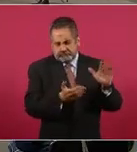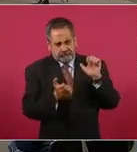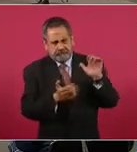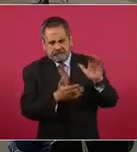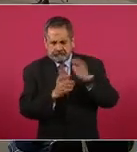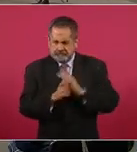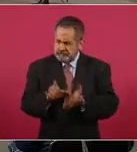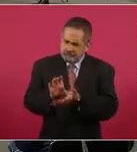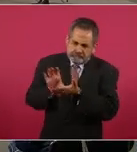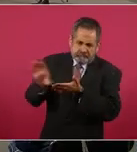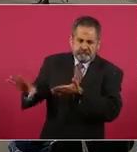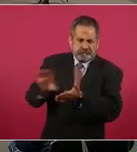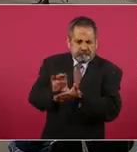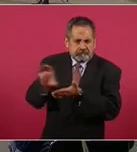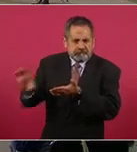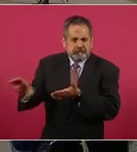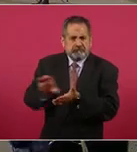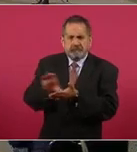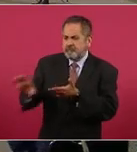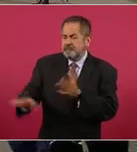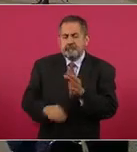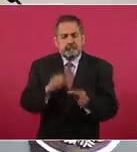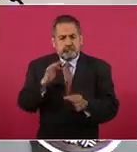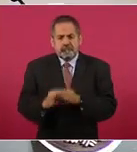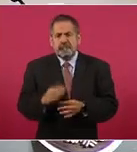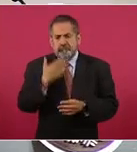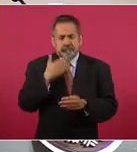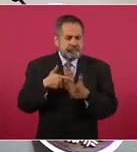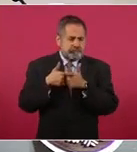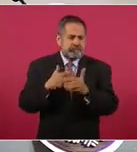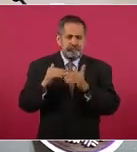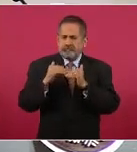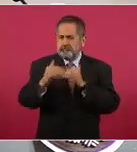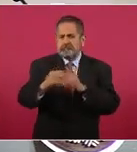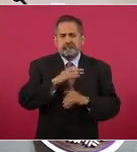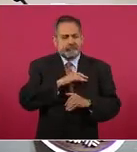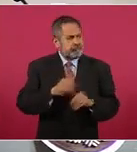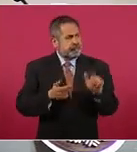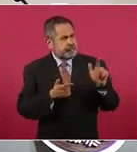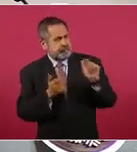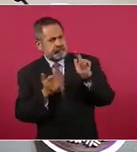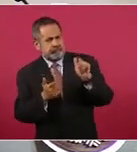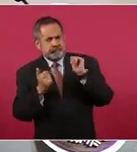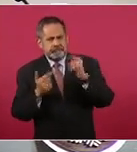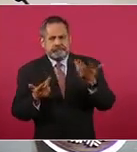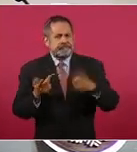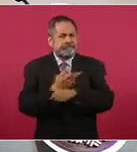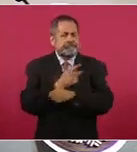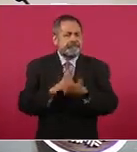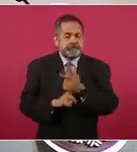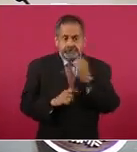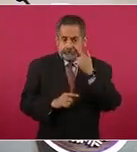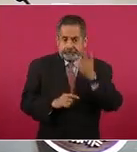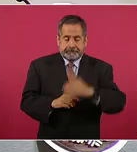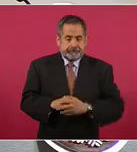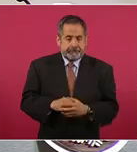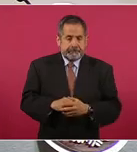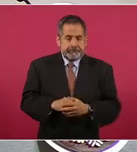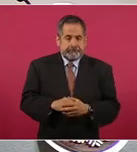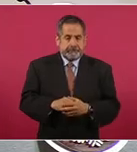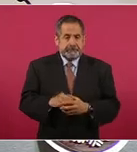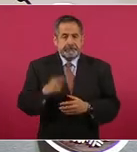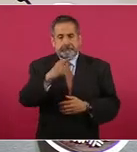contribuyentes nos da para otro rato más. O sea, es sostenible la recaudación. ¿Qué es lo que ha pasado? Aparentemente baja